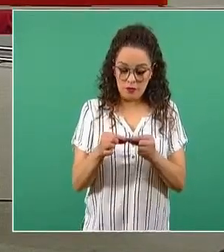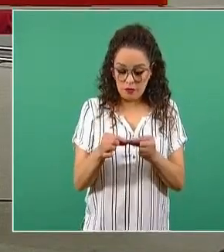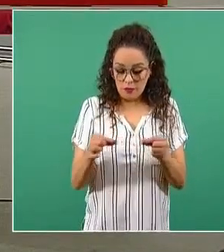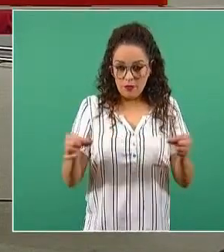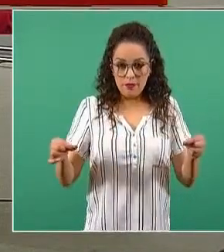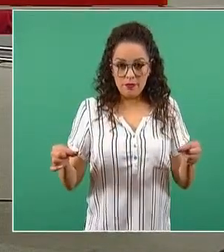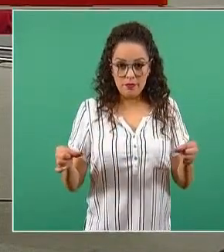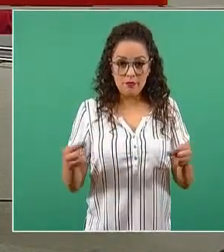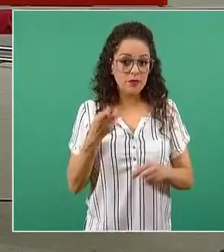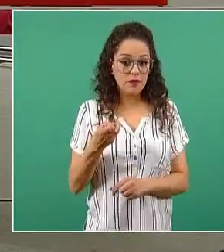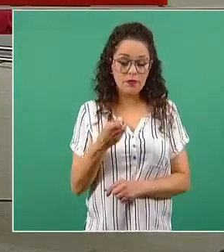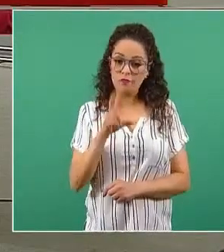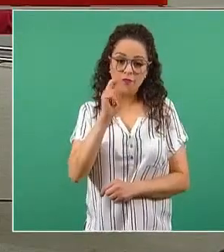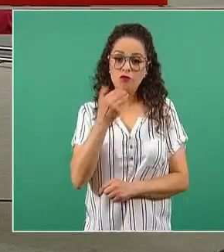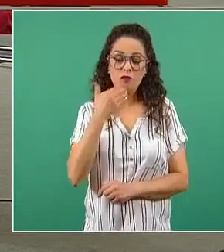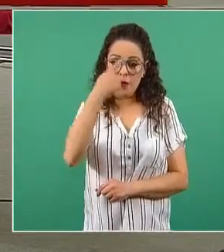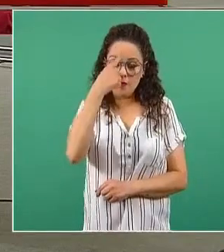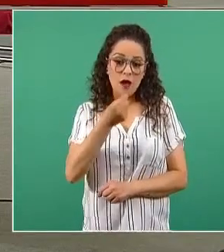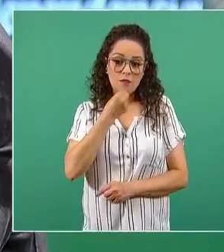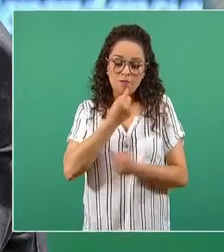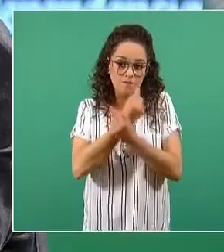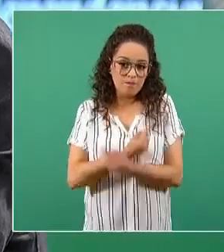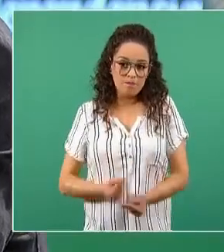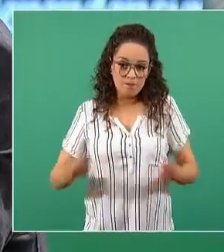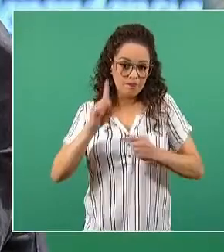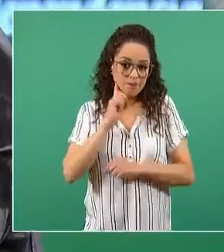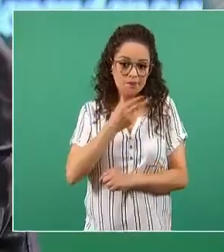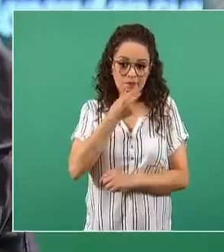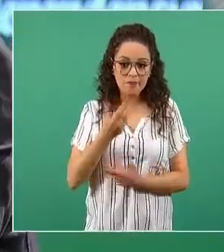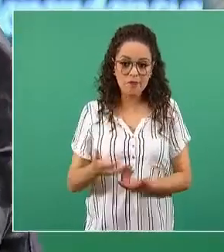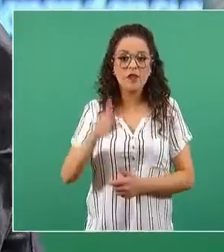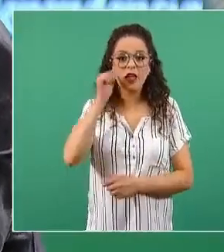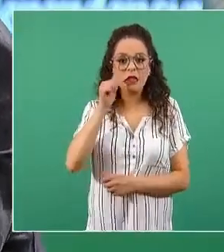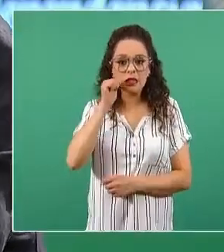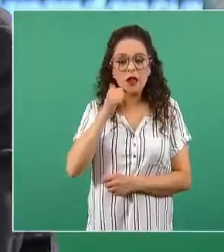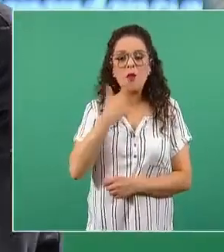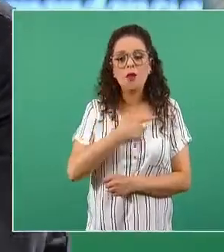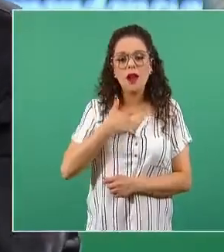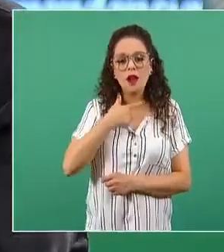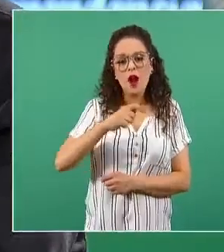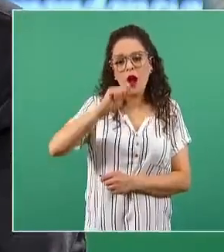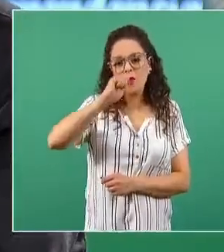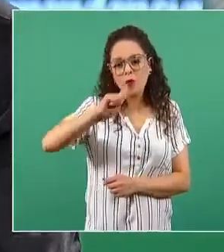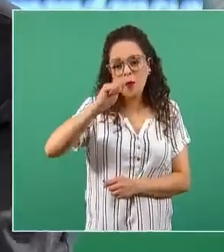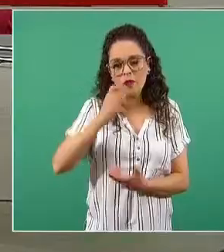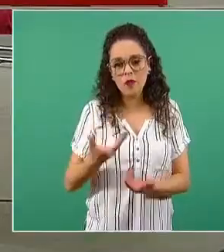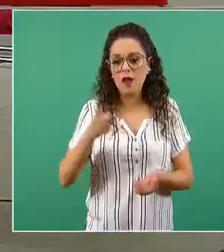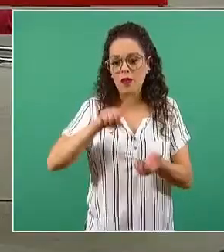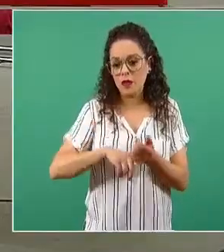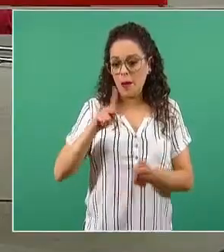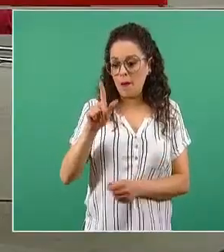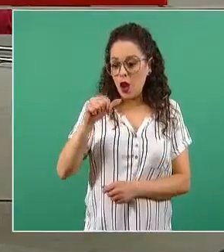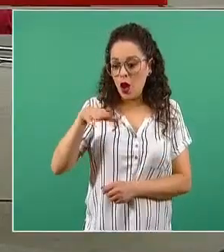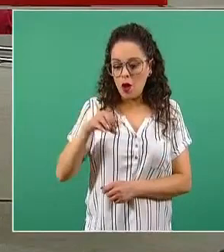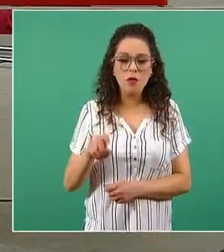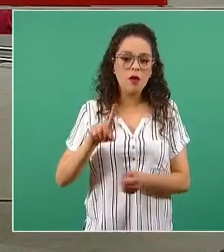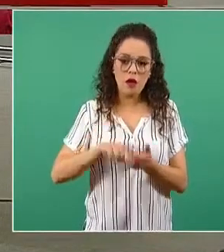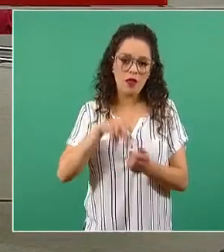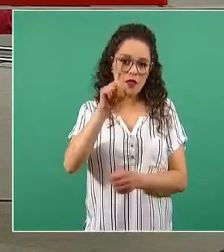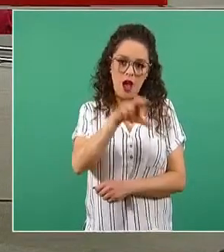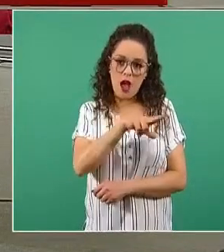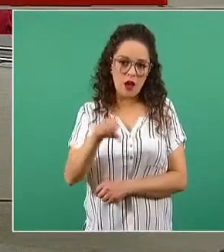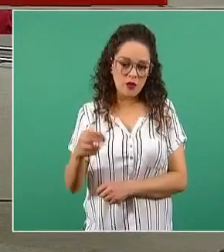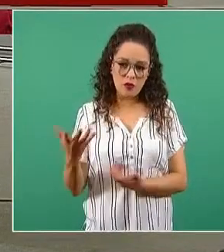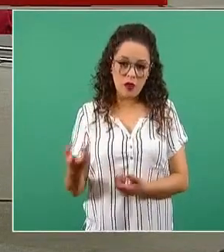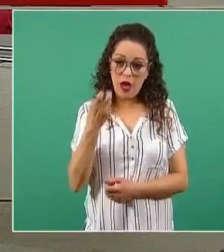es no adecuado para niñas y niños que están propensos a chupar eso, y el plomo es un producto tóxico. Un ejemplo de